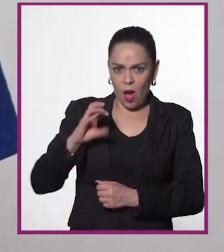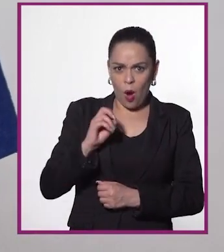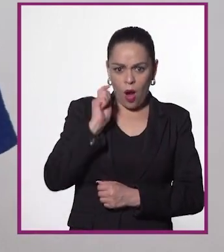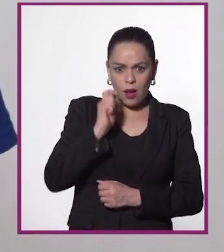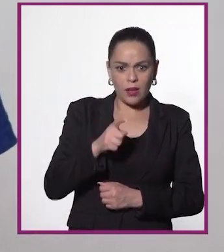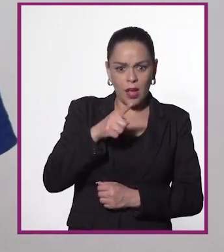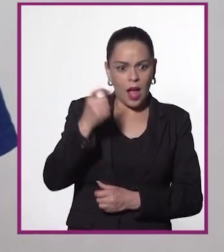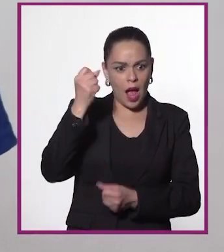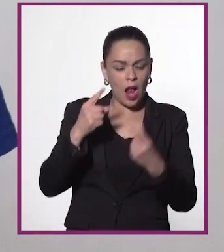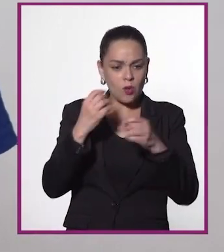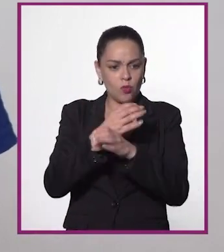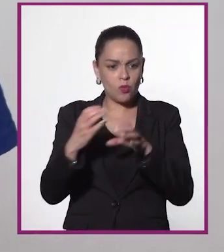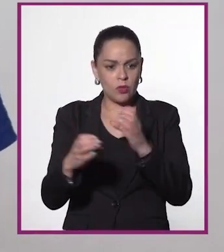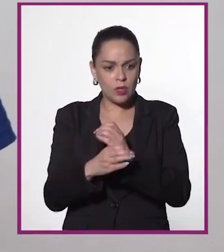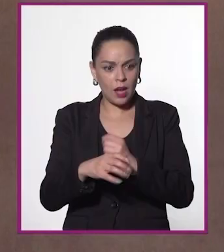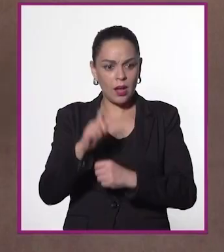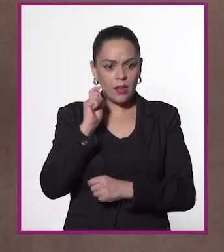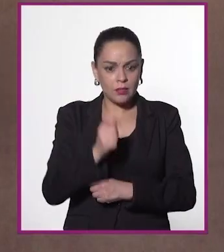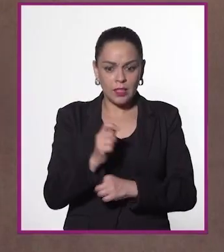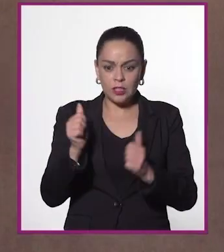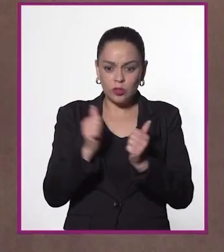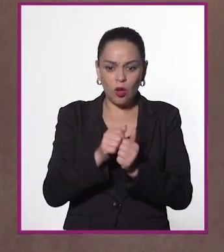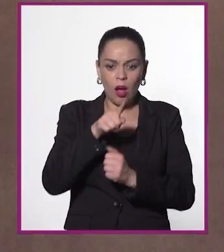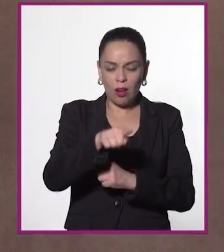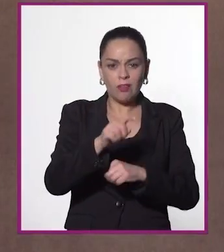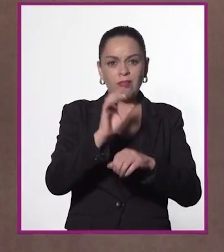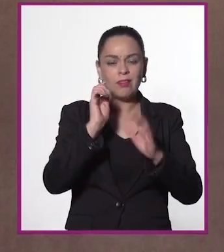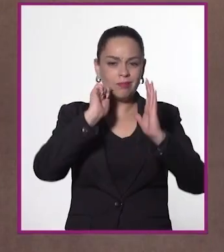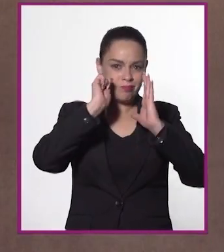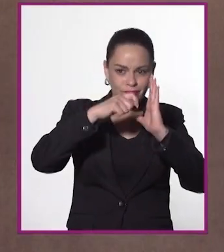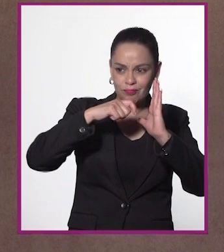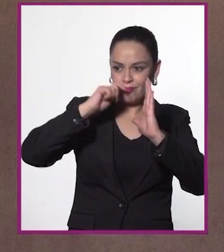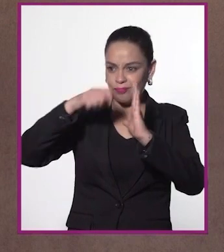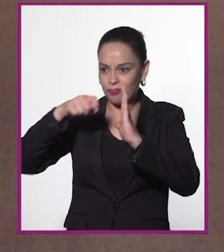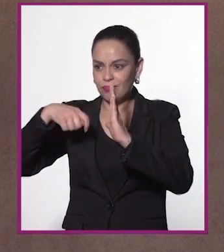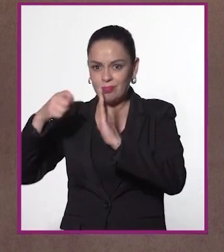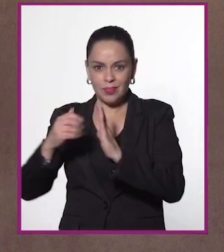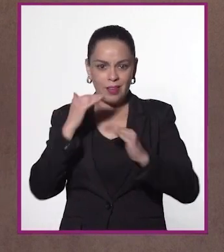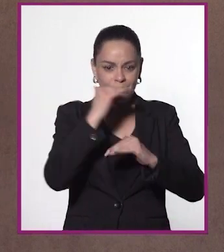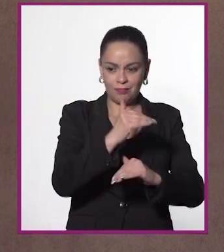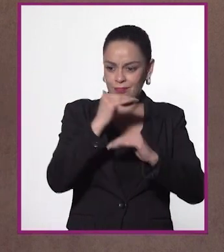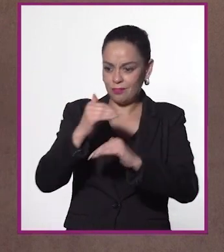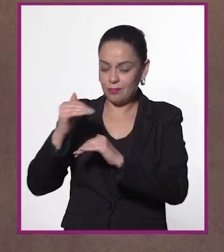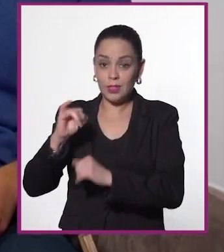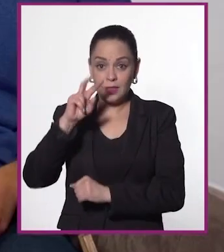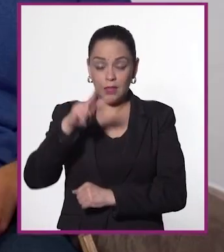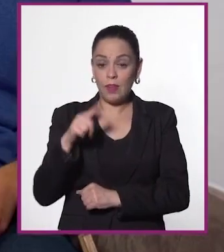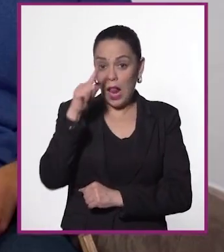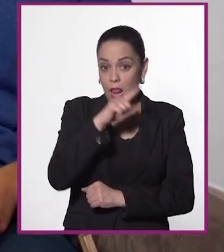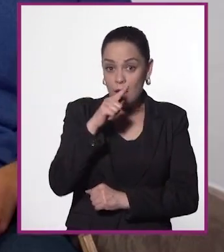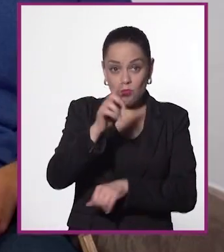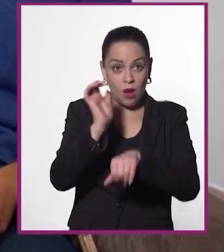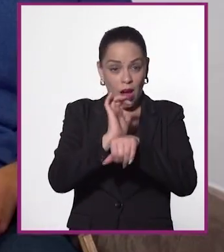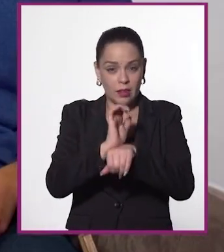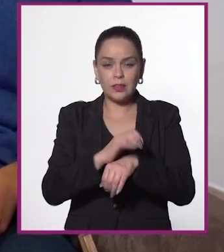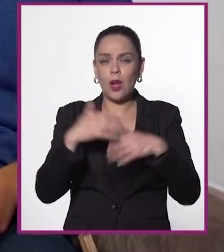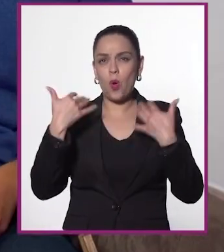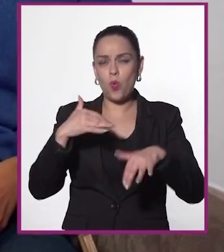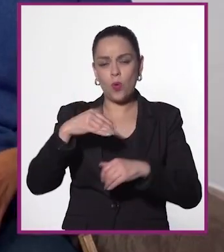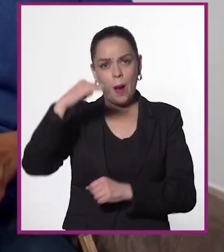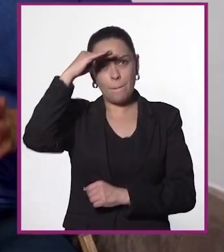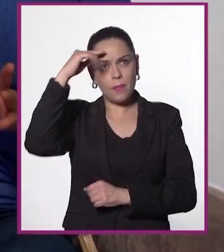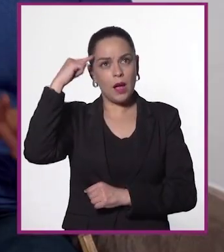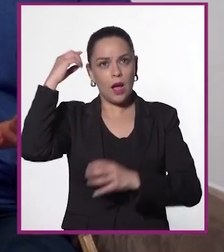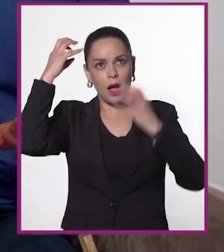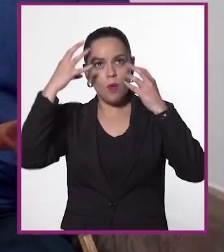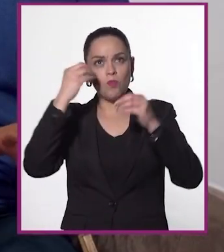tienen algunas cosas dentro de las escenas. Sí, el cine y su lenguaje nos ayudan a pensar y reflexionar en cosas padrísimas. Y